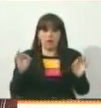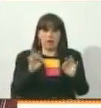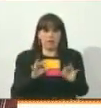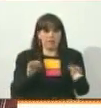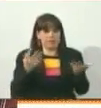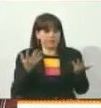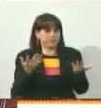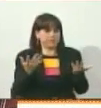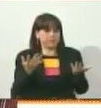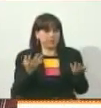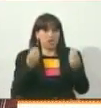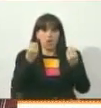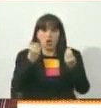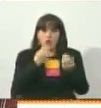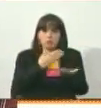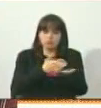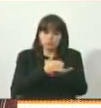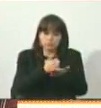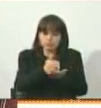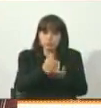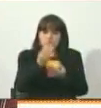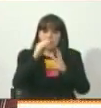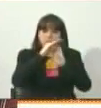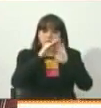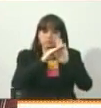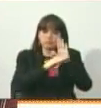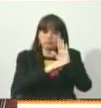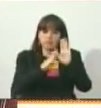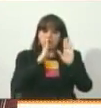¿Cómo lo garantiza? ¿Qué garantías pone?